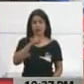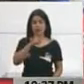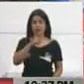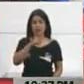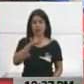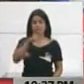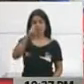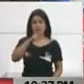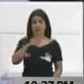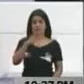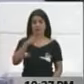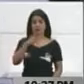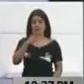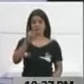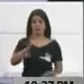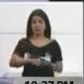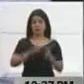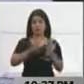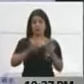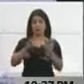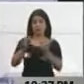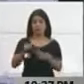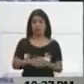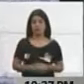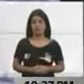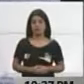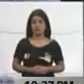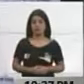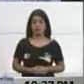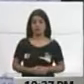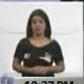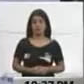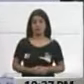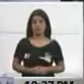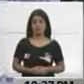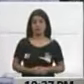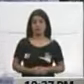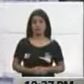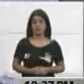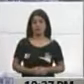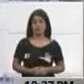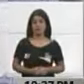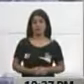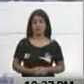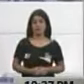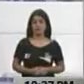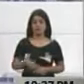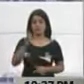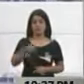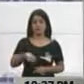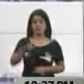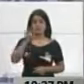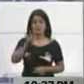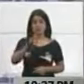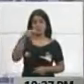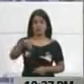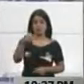90, el presidente, domingo 4 de noviembre de